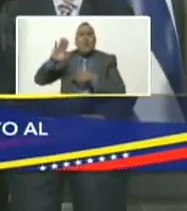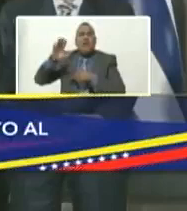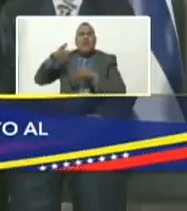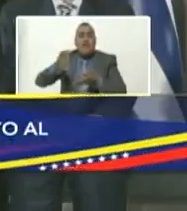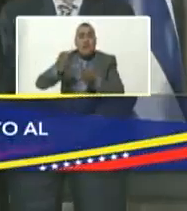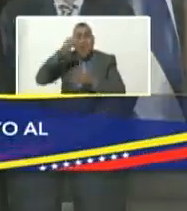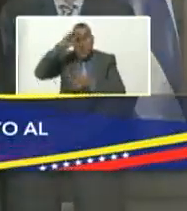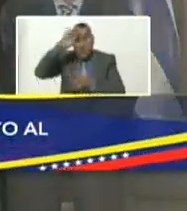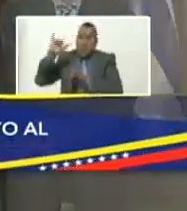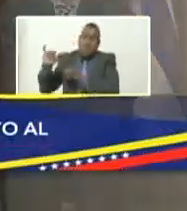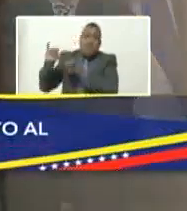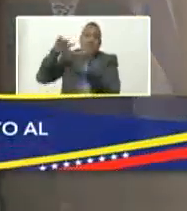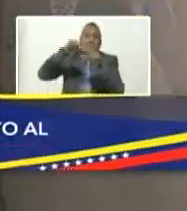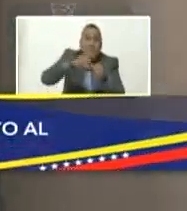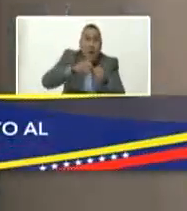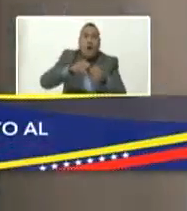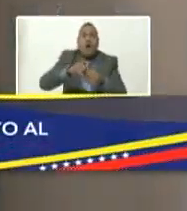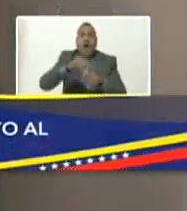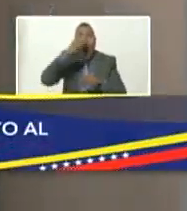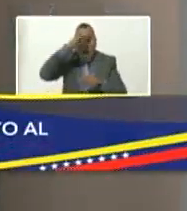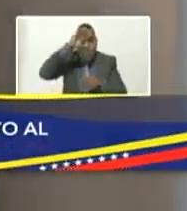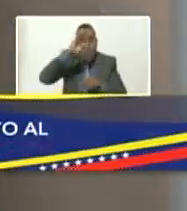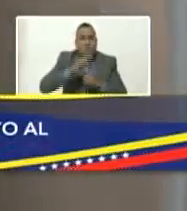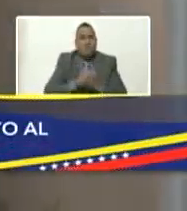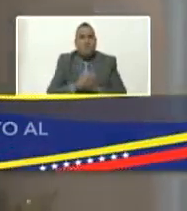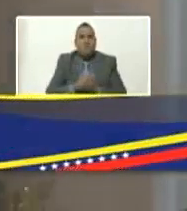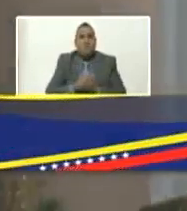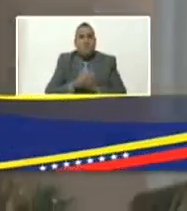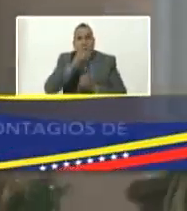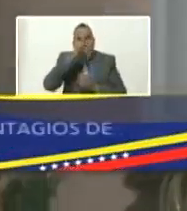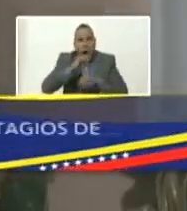el cierre de año también en ofensiva,